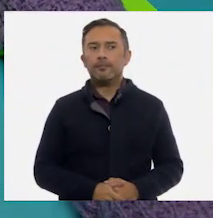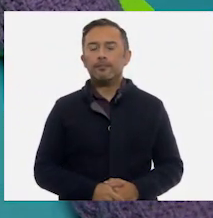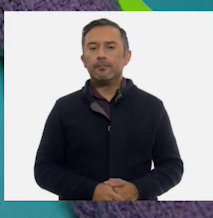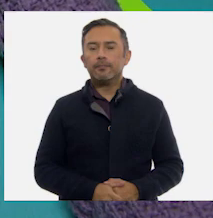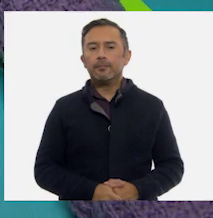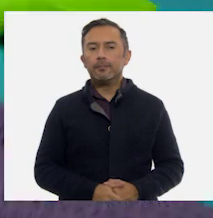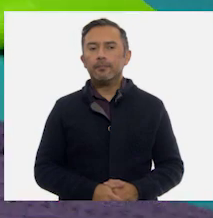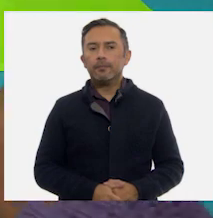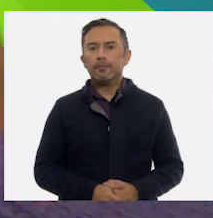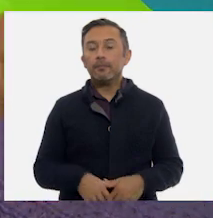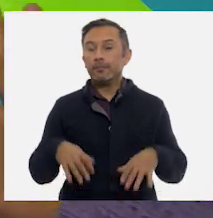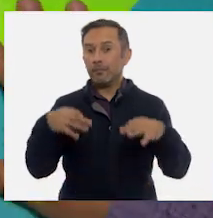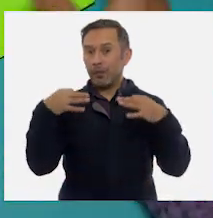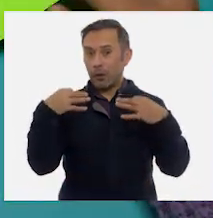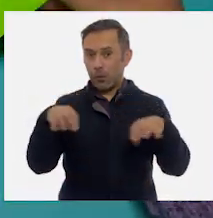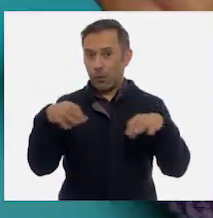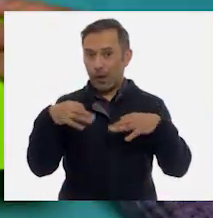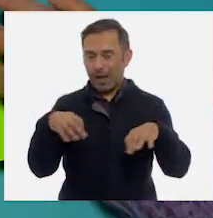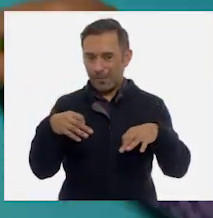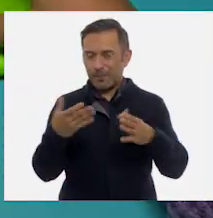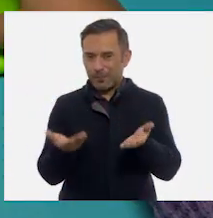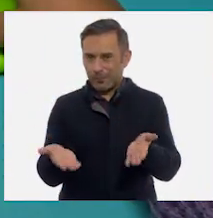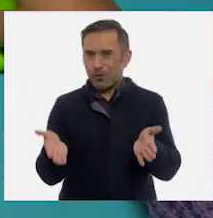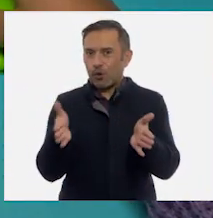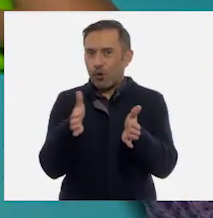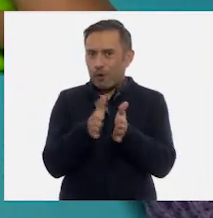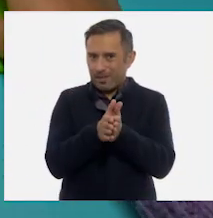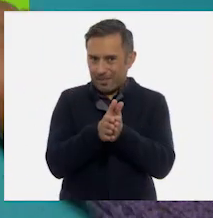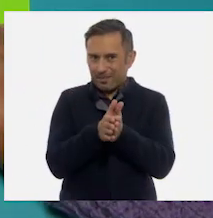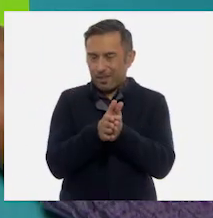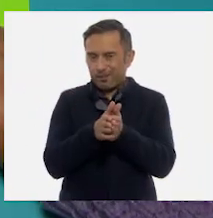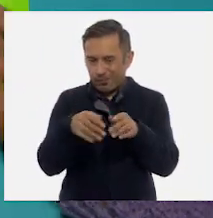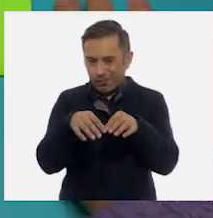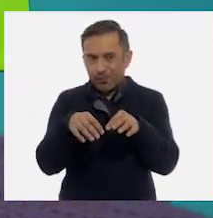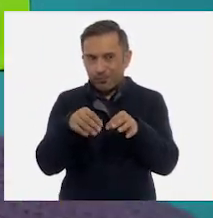Dobla y recorta la hoja de esta forma para hacer un cuadrado.